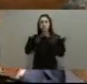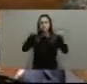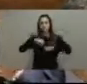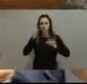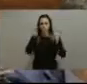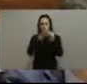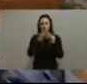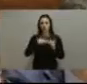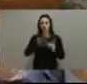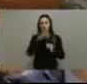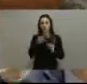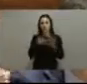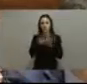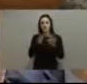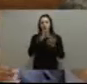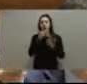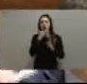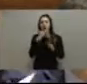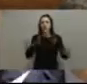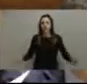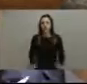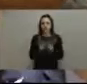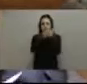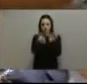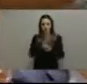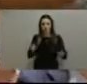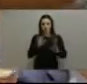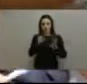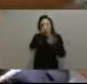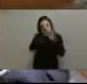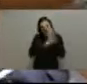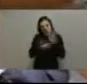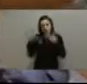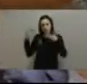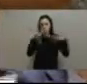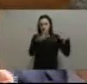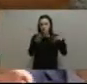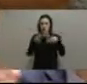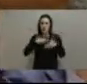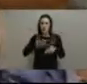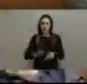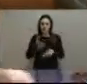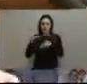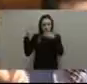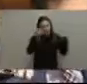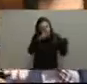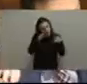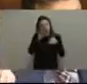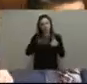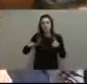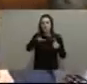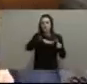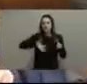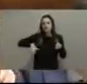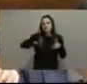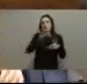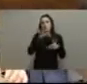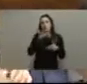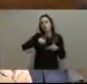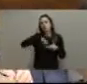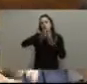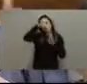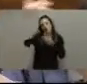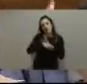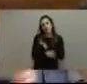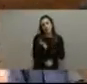algo definitivo, pero es algo que da unas pautas por donde nosotros nos podemos guiar, o nos da unas pautas, unos espacios donde nosotros podemos